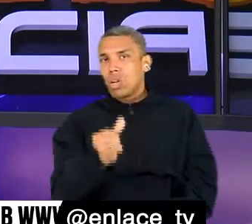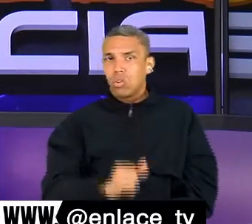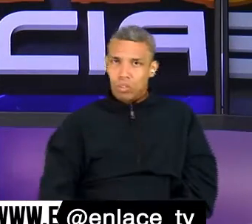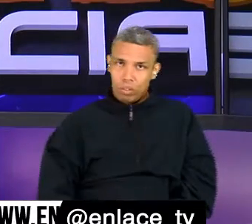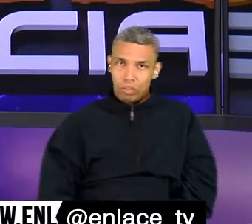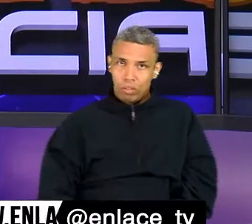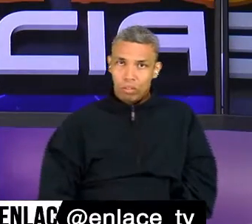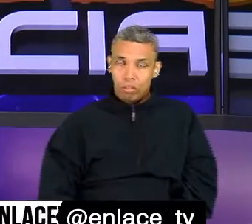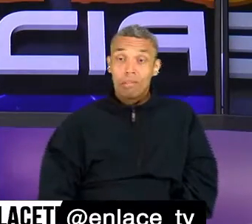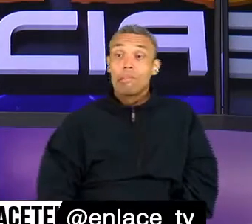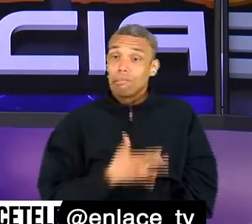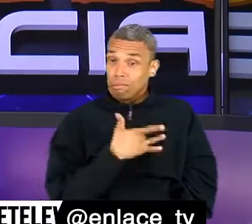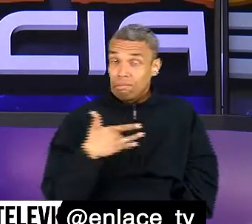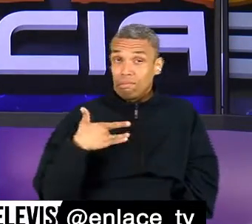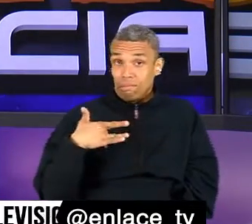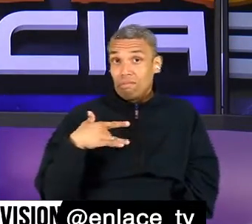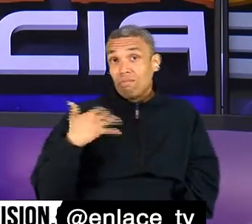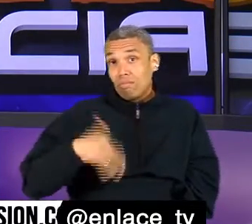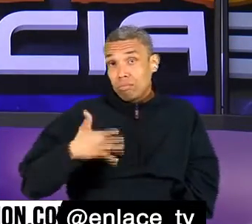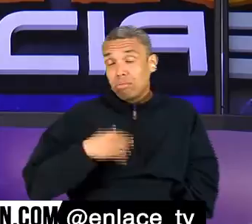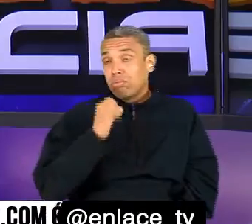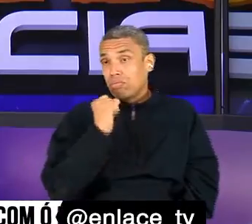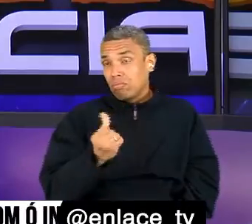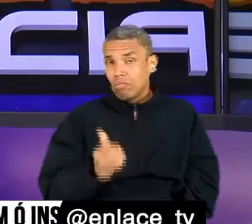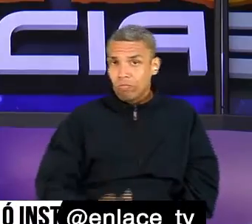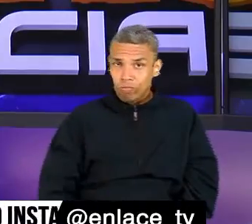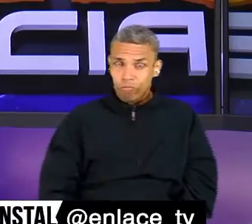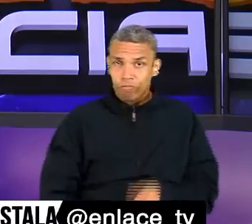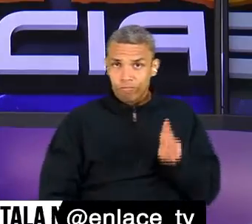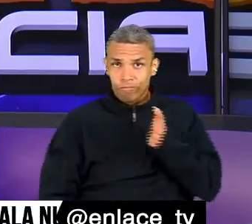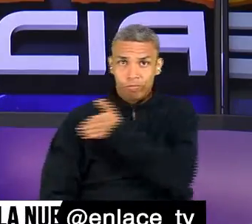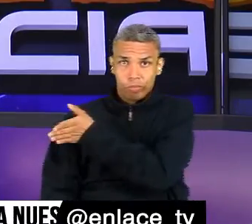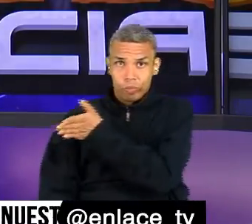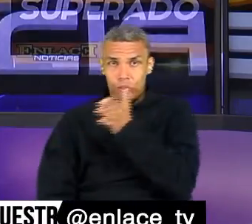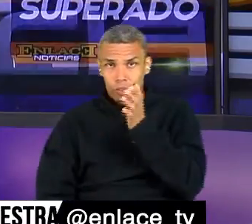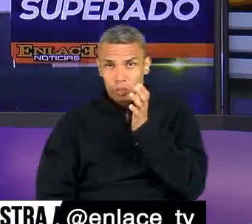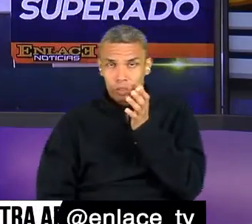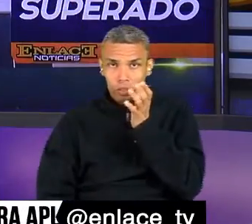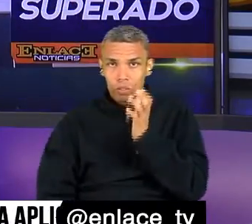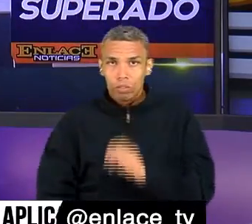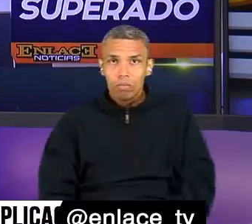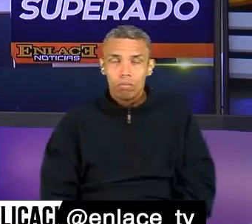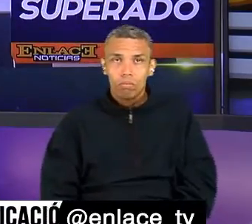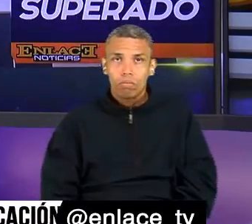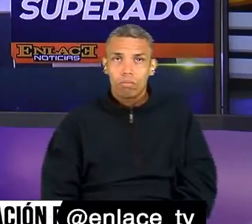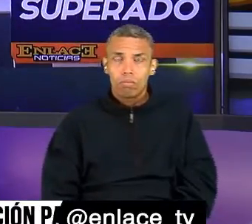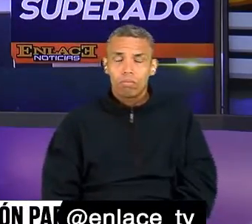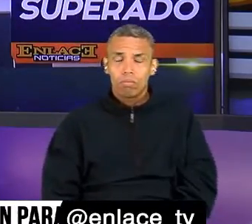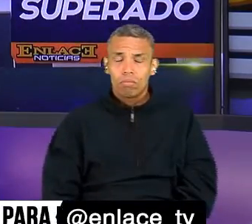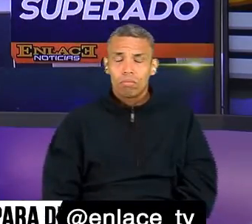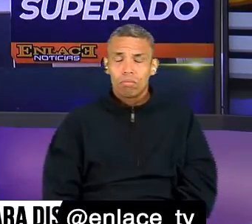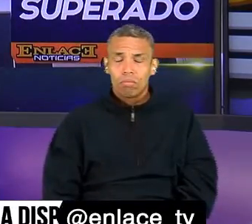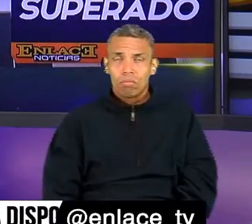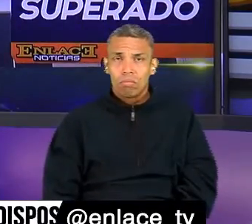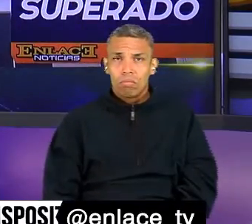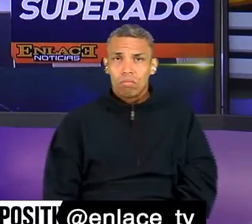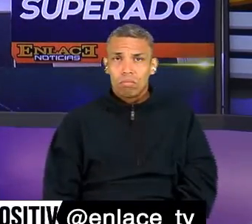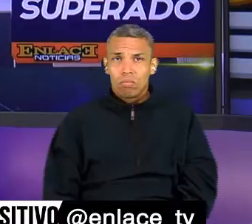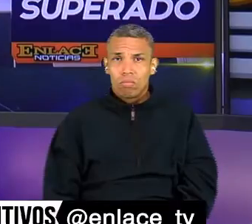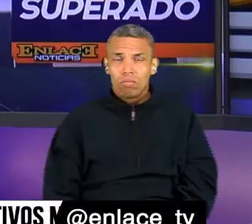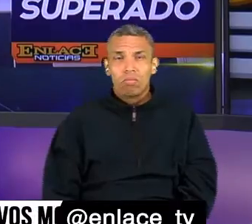Lamentable el panorama de salud de nuestros barranqueños. En otras noticias, directivas del Hospital Regional del Magdalena Medio reportaron que fue superada la